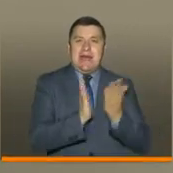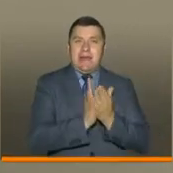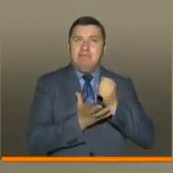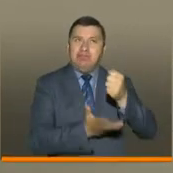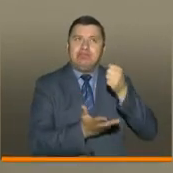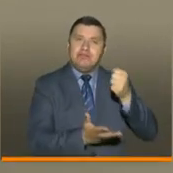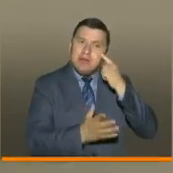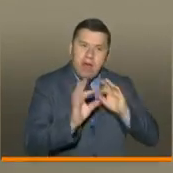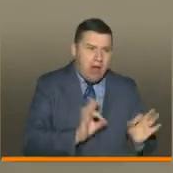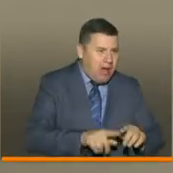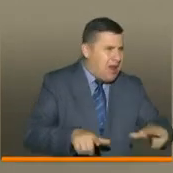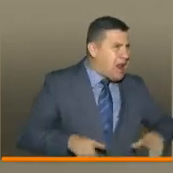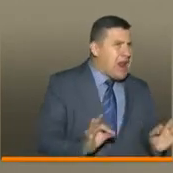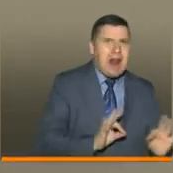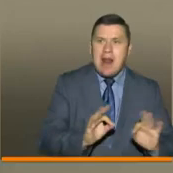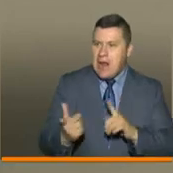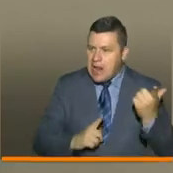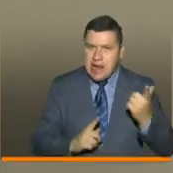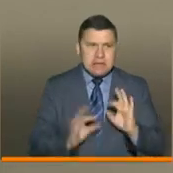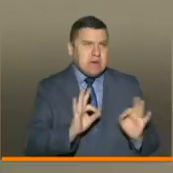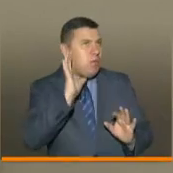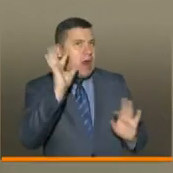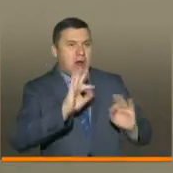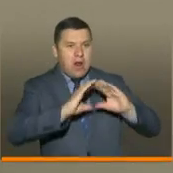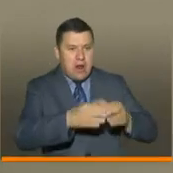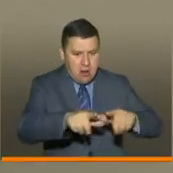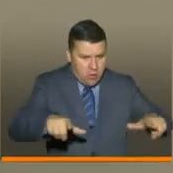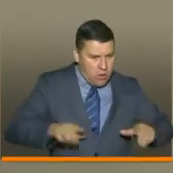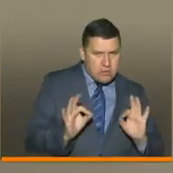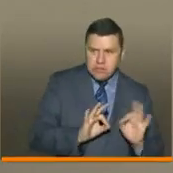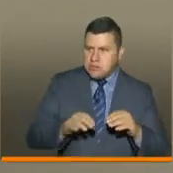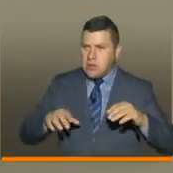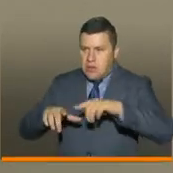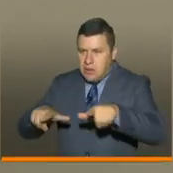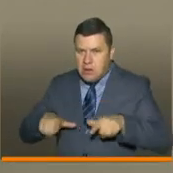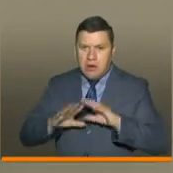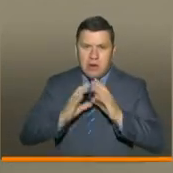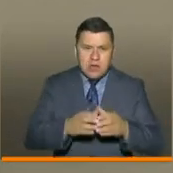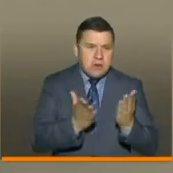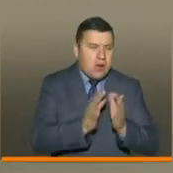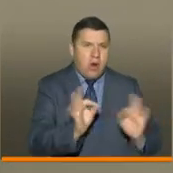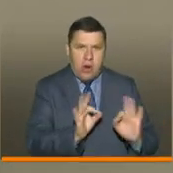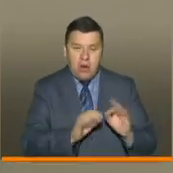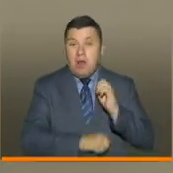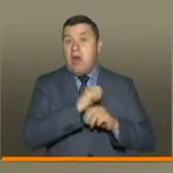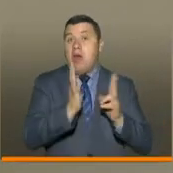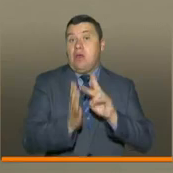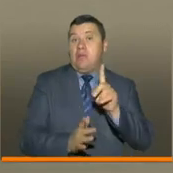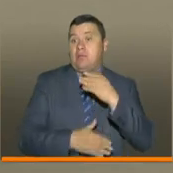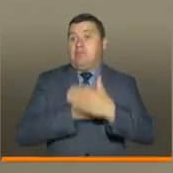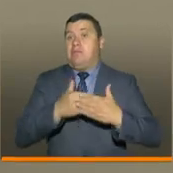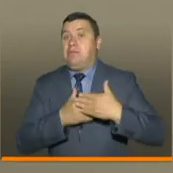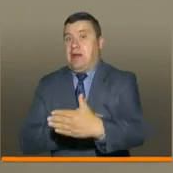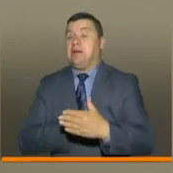educación para hacer las adecuaciones, para estar listos, para prepararnos, como usted siempre dice, en un retorno gradual, progresivo y seguro en el 2021.